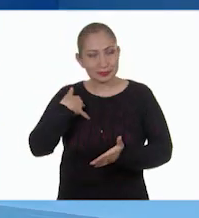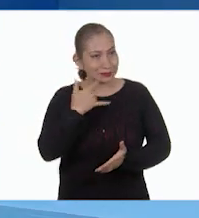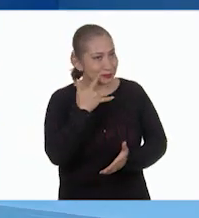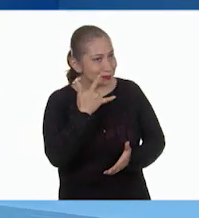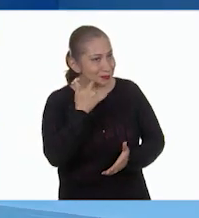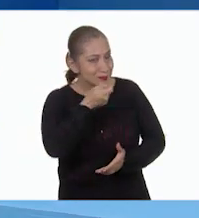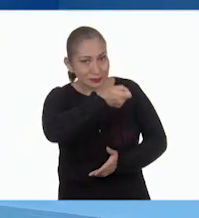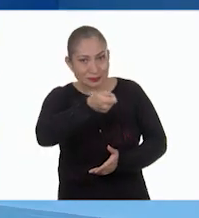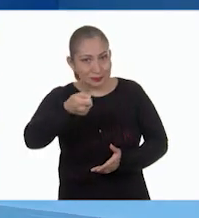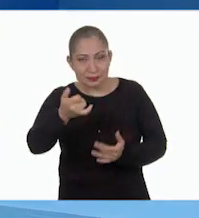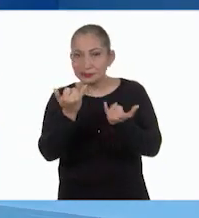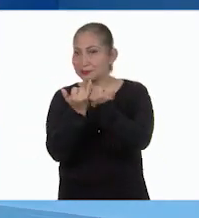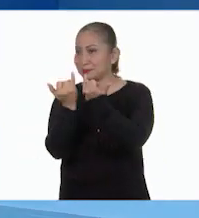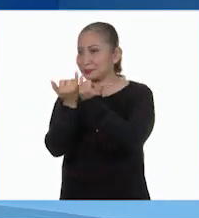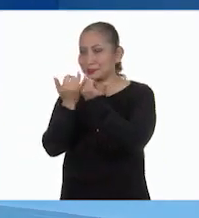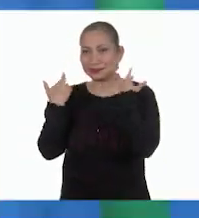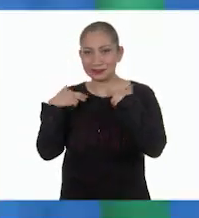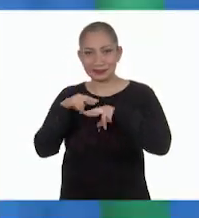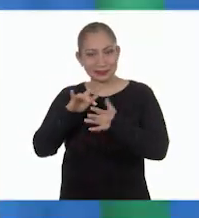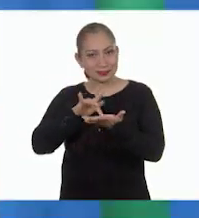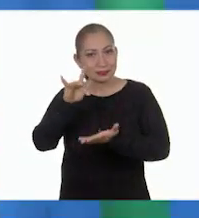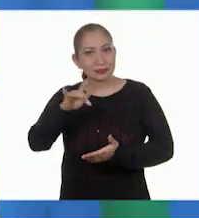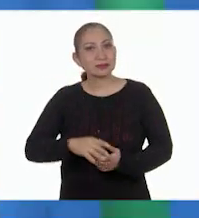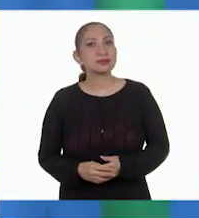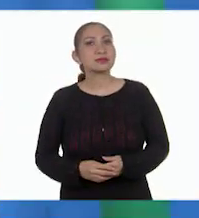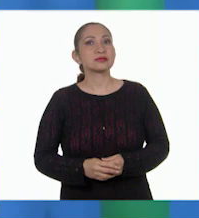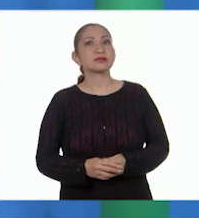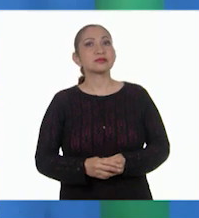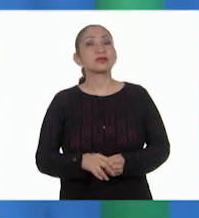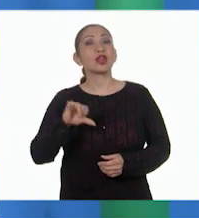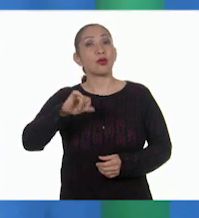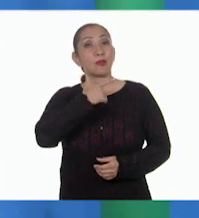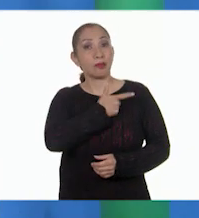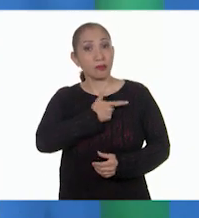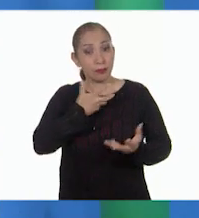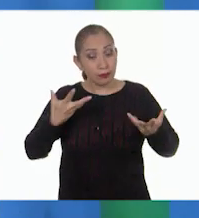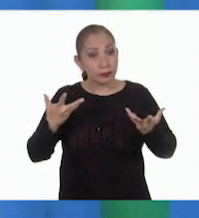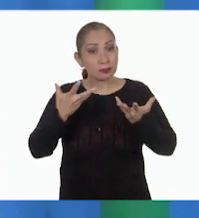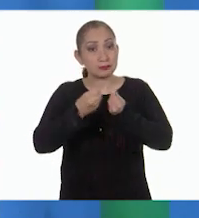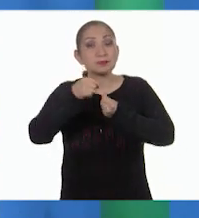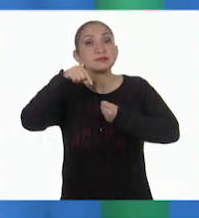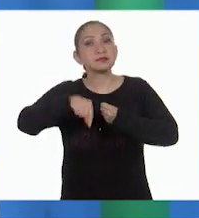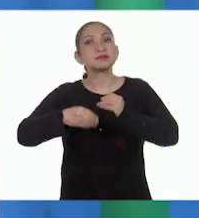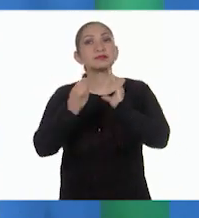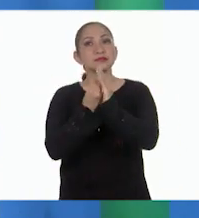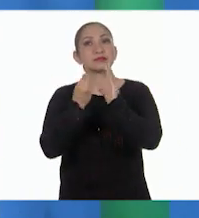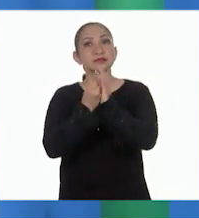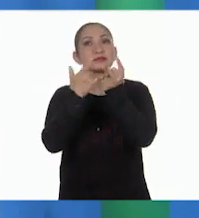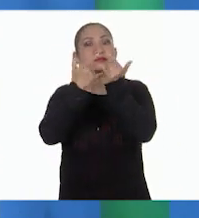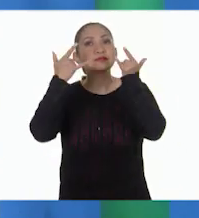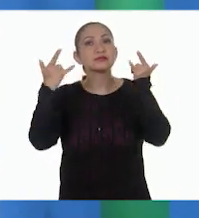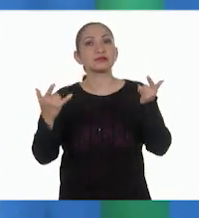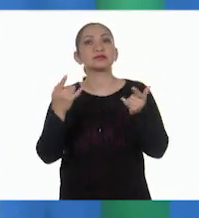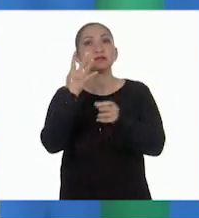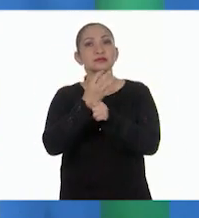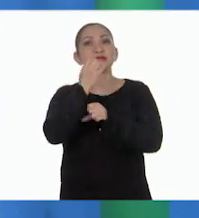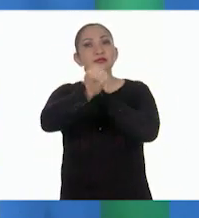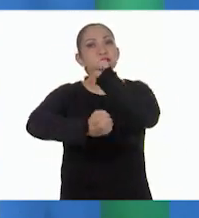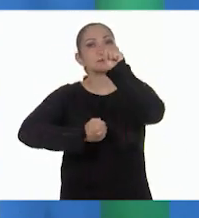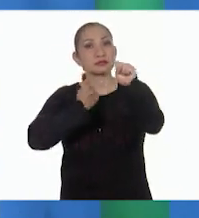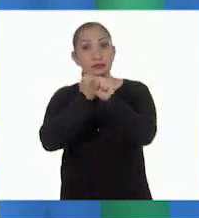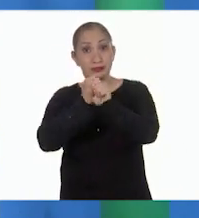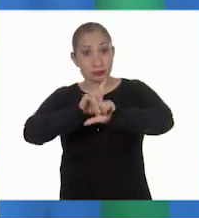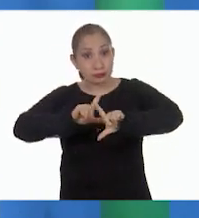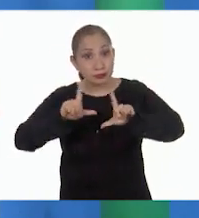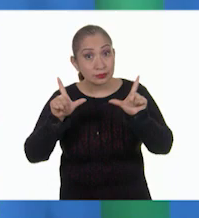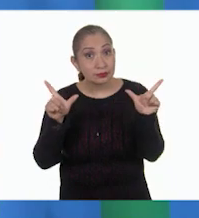gusto saludarte. Igualmente, maestra, gracias. Vamos a tener el gusto de estar con ustedes en esta clase de historia de cuarto grado.